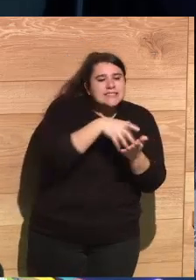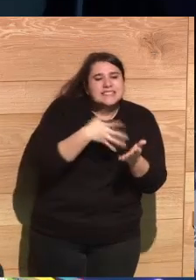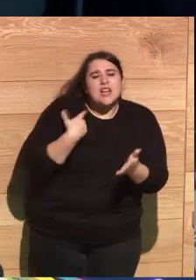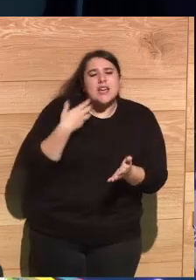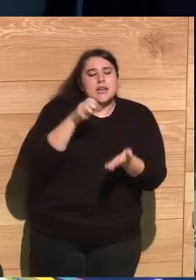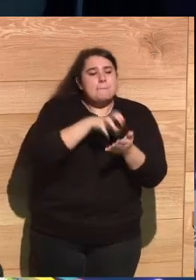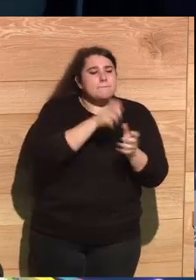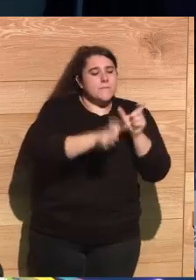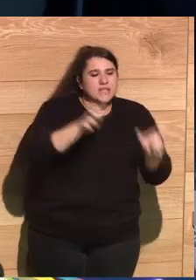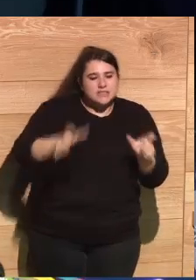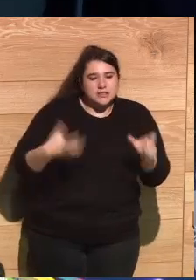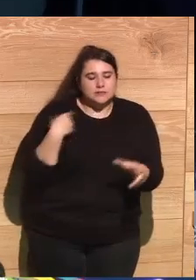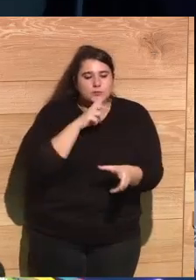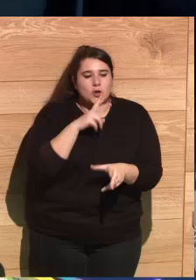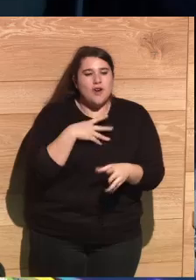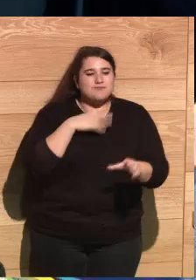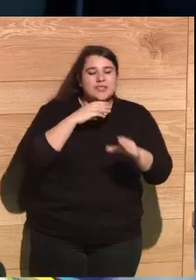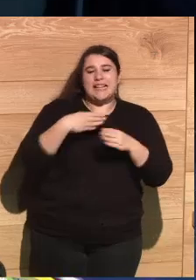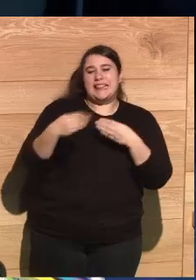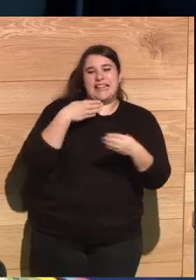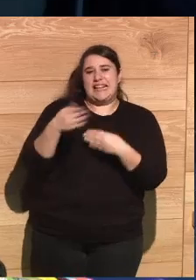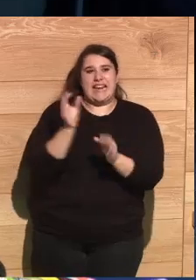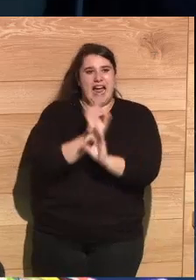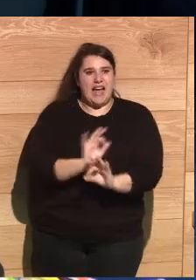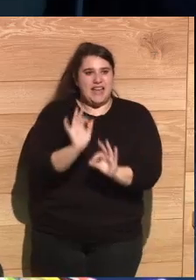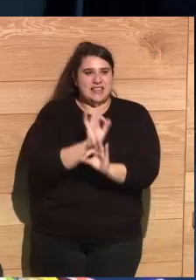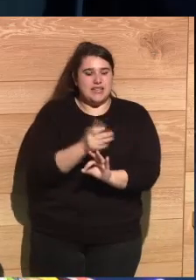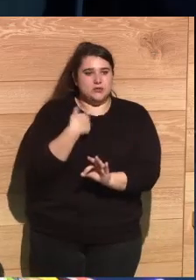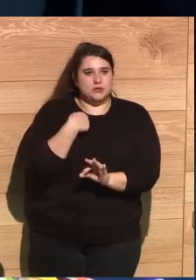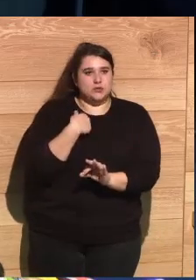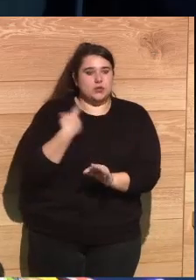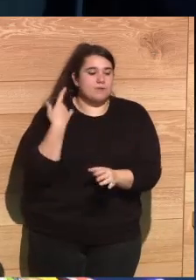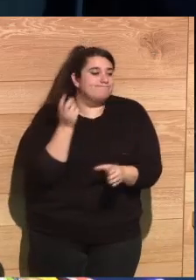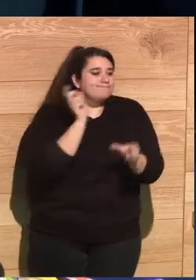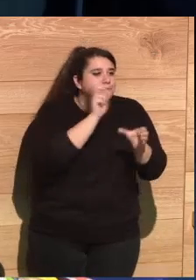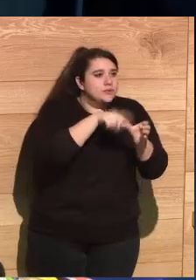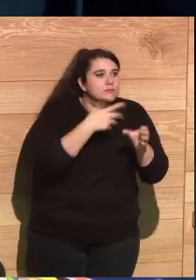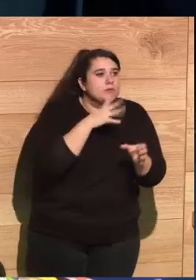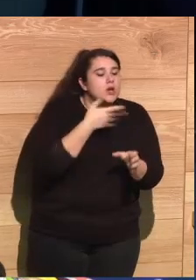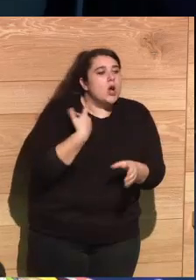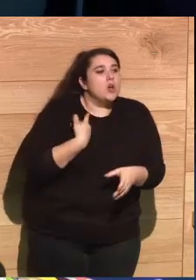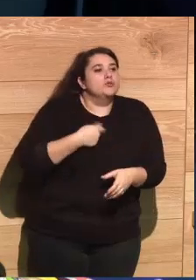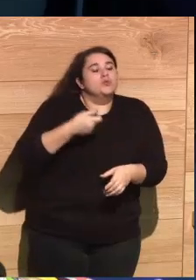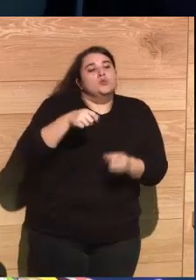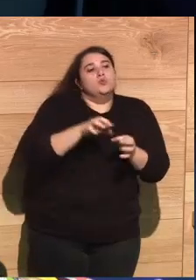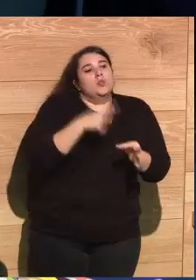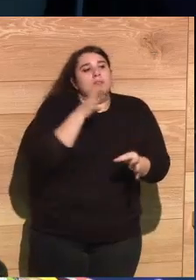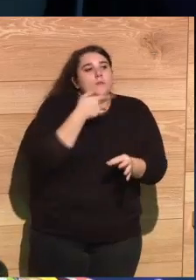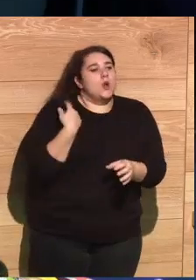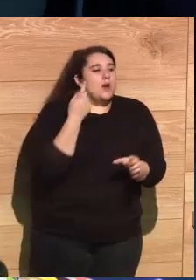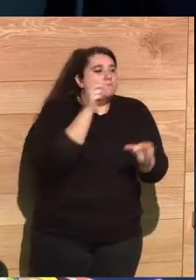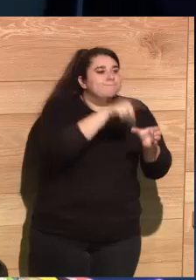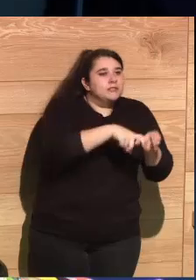con otros núcleos de población. O sea, si yo he estado con veteranos, bueno, ha sido porque ha dado la casualidad de que trabajo con veteranos. Cuando he ido a